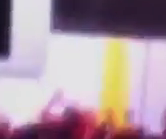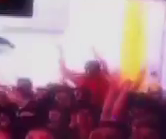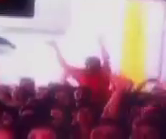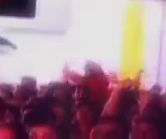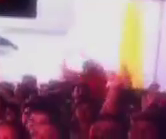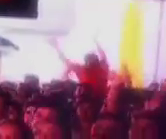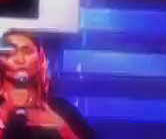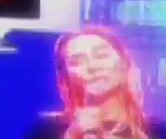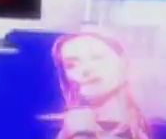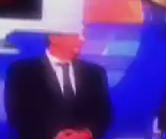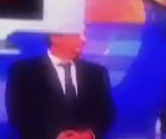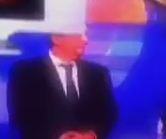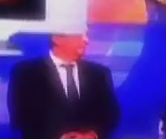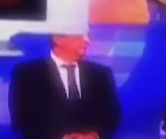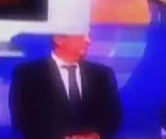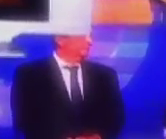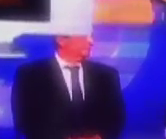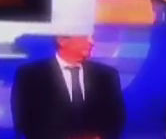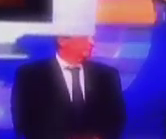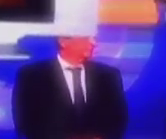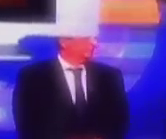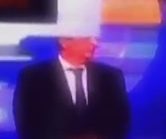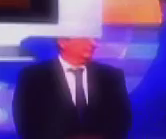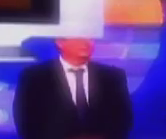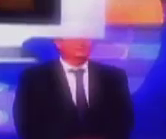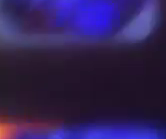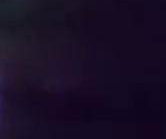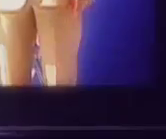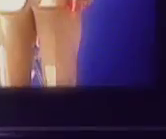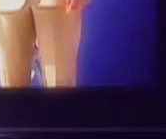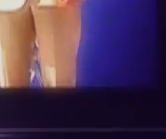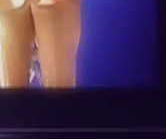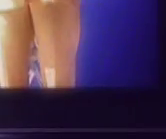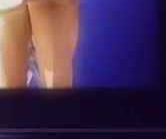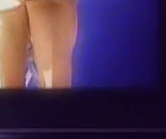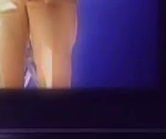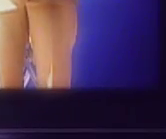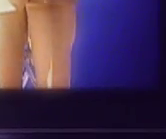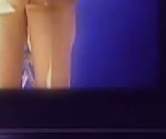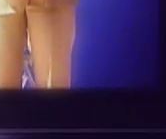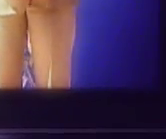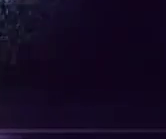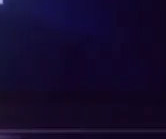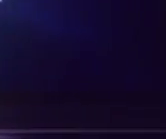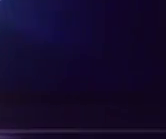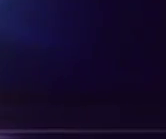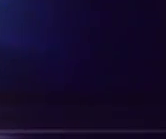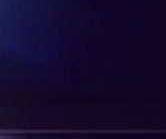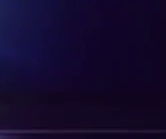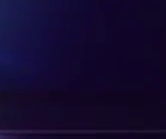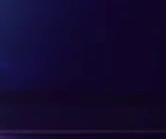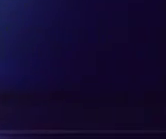buscado. Con OmniLife tengo sueños y lo estoy logrando. Me da mucho gusto, bienvenidos.